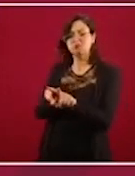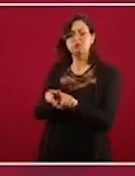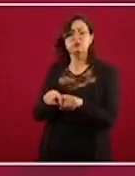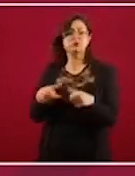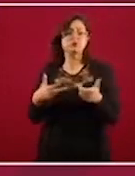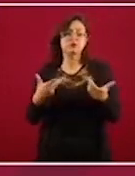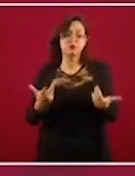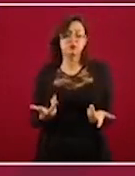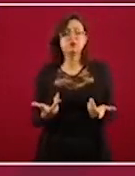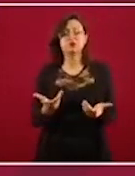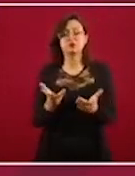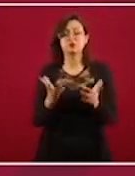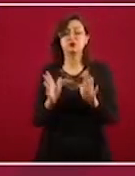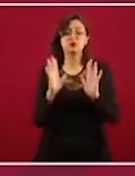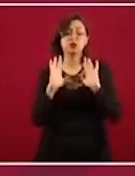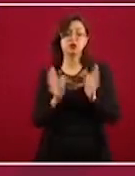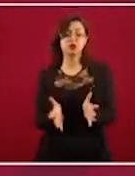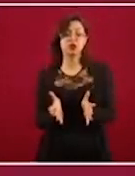y estamos ya